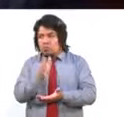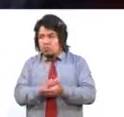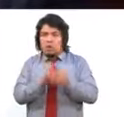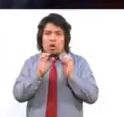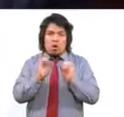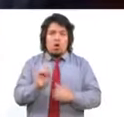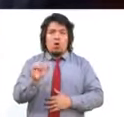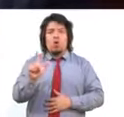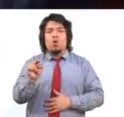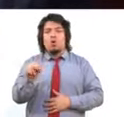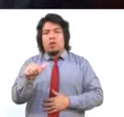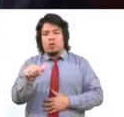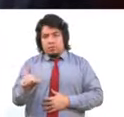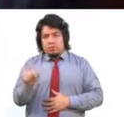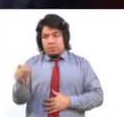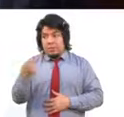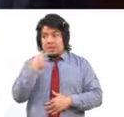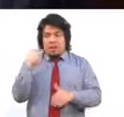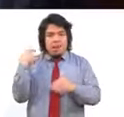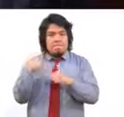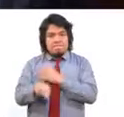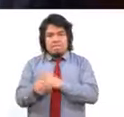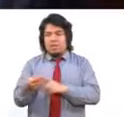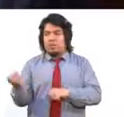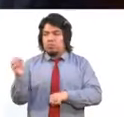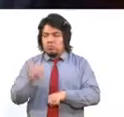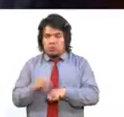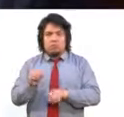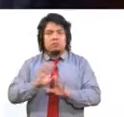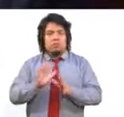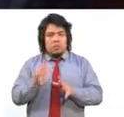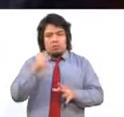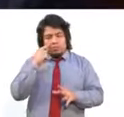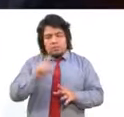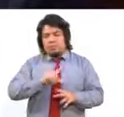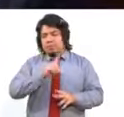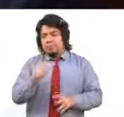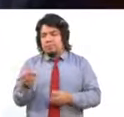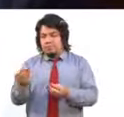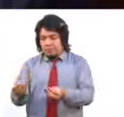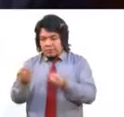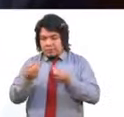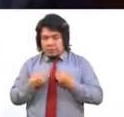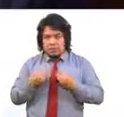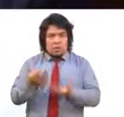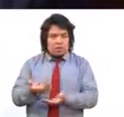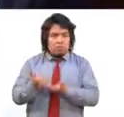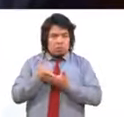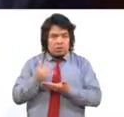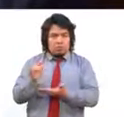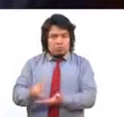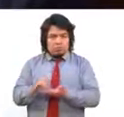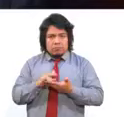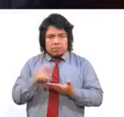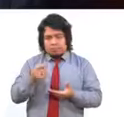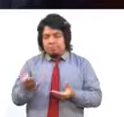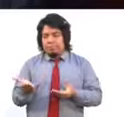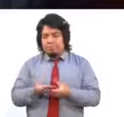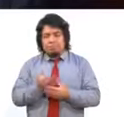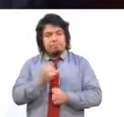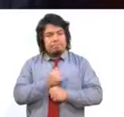las LUNAS, que presente la denuncia, que se dicten medidas cautelares y que se le dé todo el apoyo y que se continúe la carpeta de